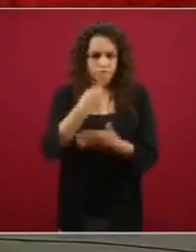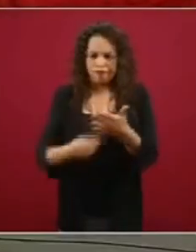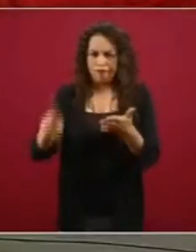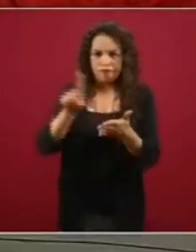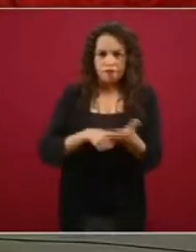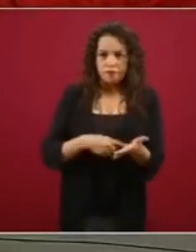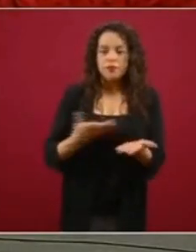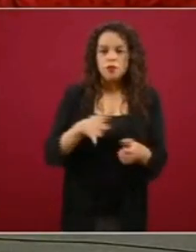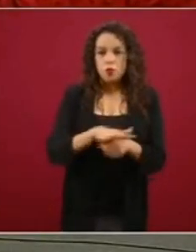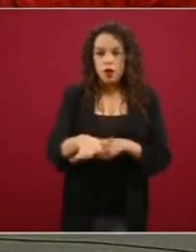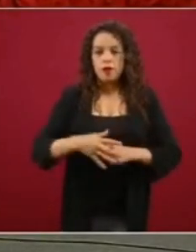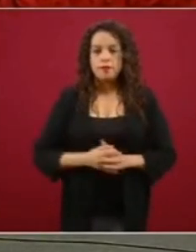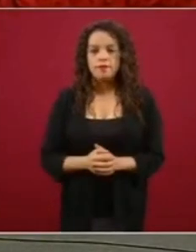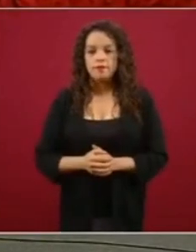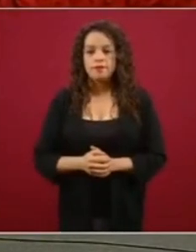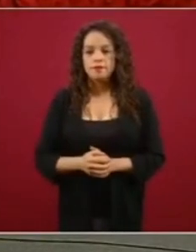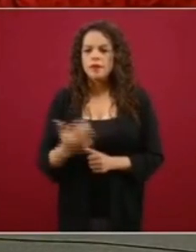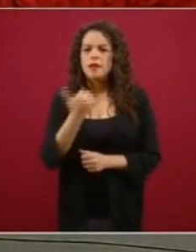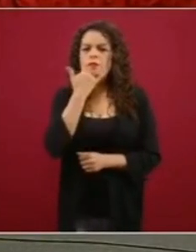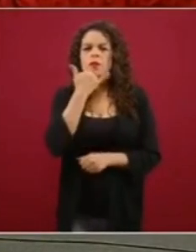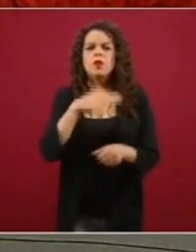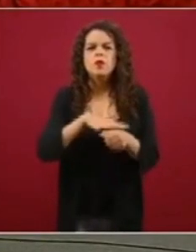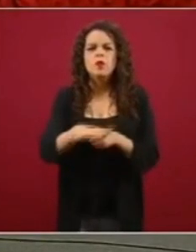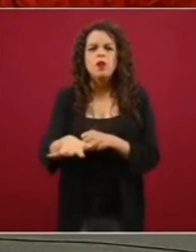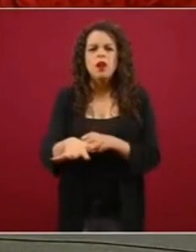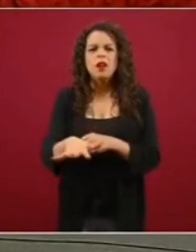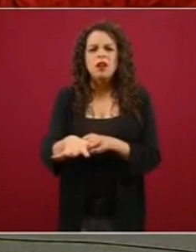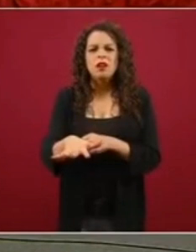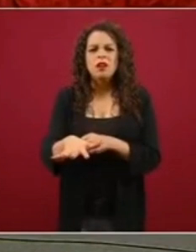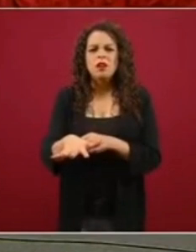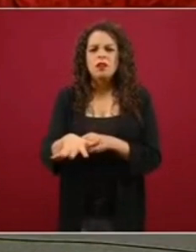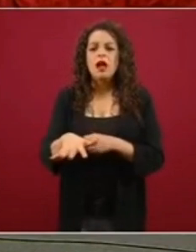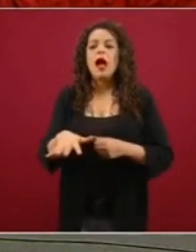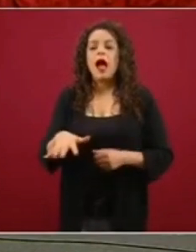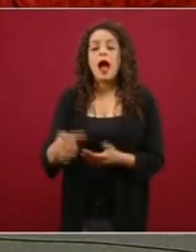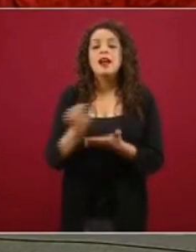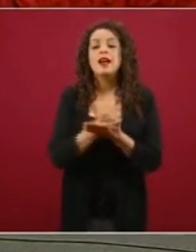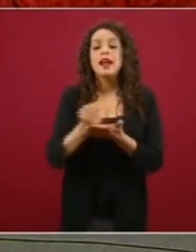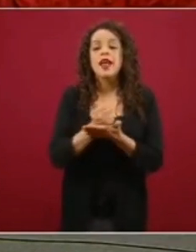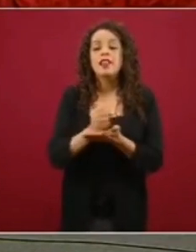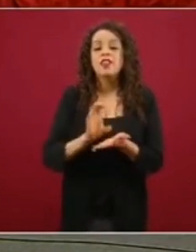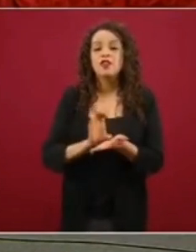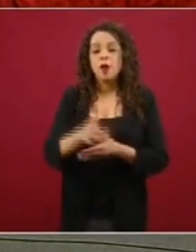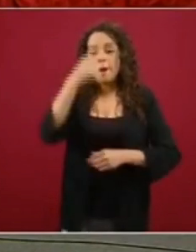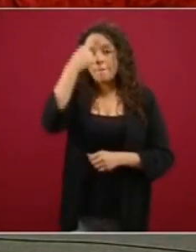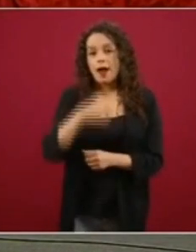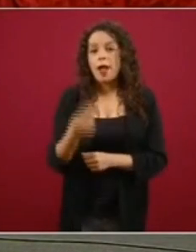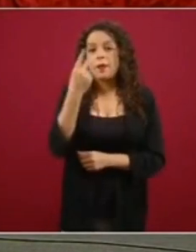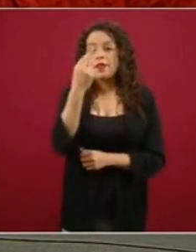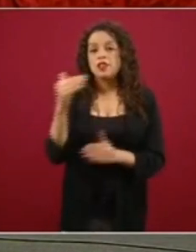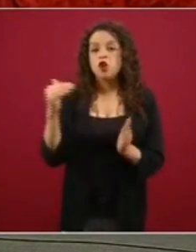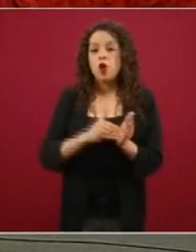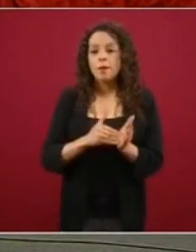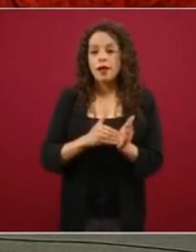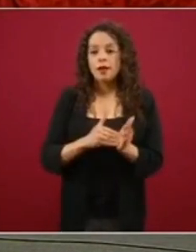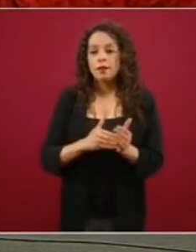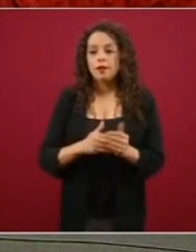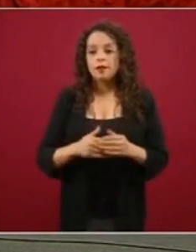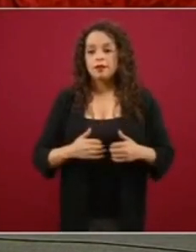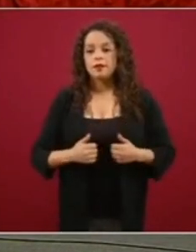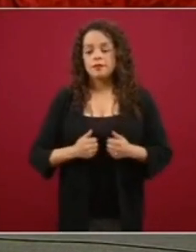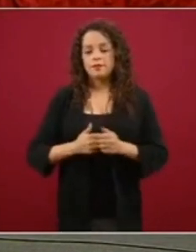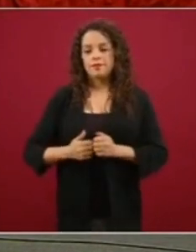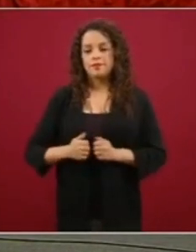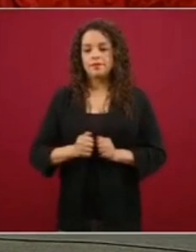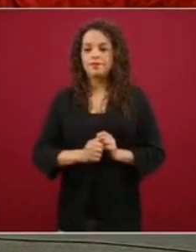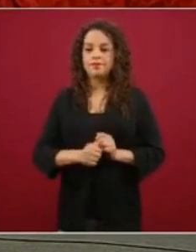rechazados. ¿Pero cuál estatus? Perdóname. Los estatus de los créditos de los 25 mil pesos. Ah, ya. Los estatus, es que, o sea, son no, los estatus. No. Sí,